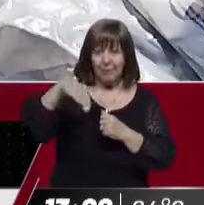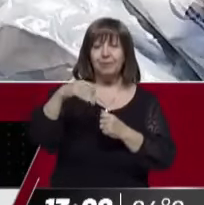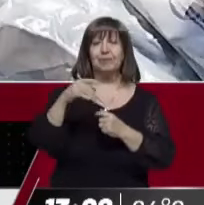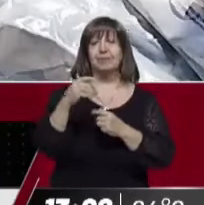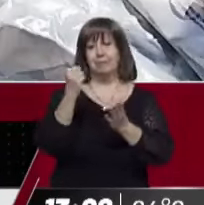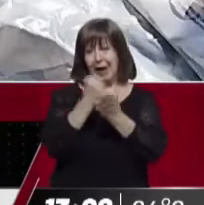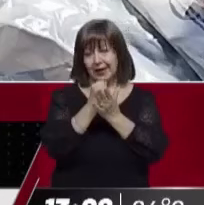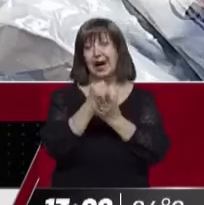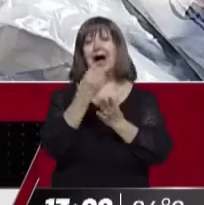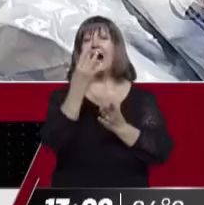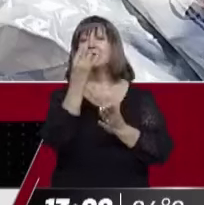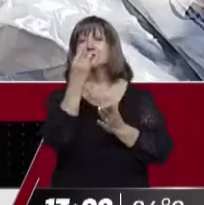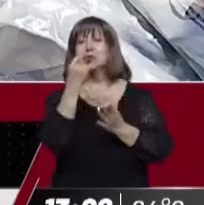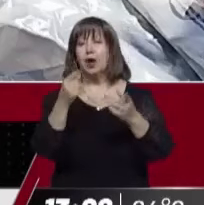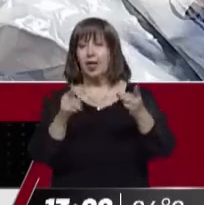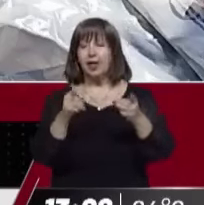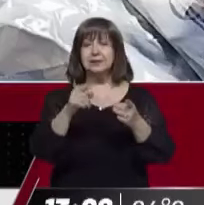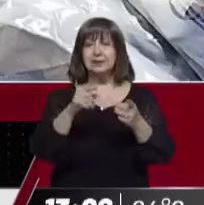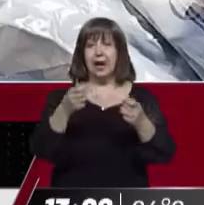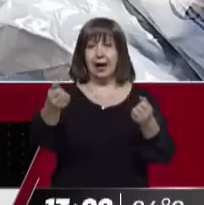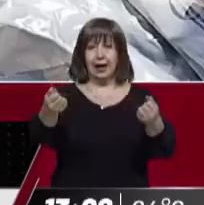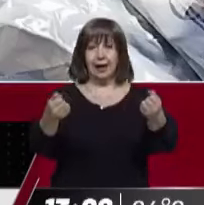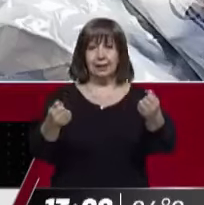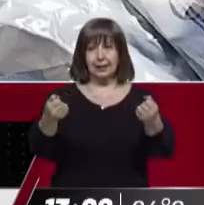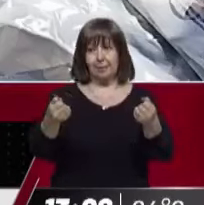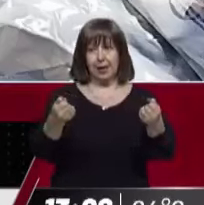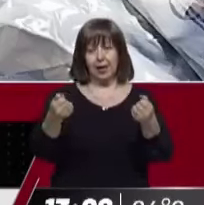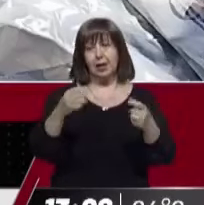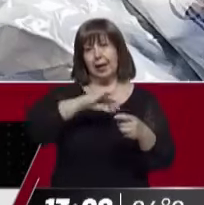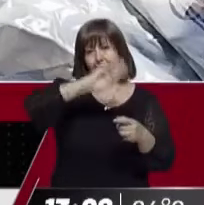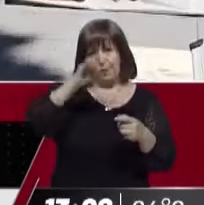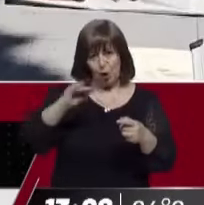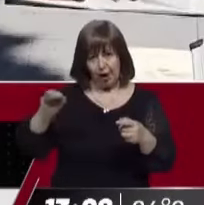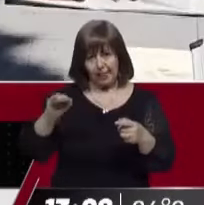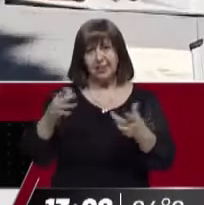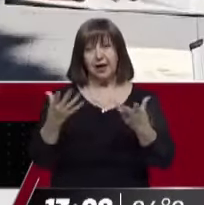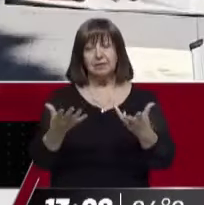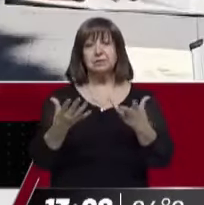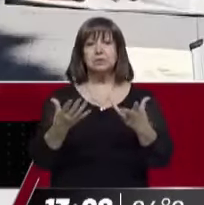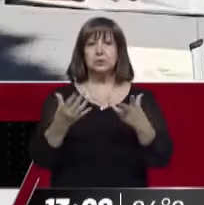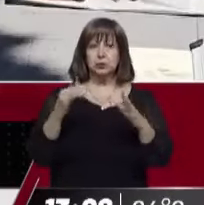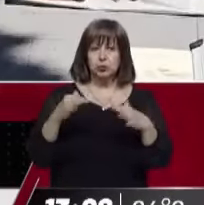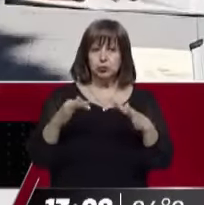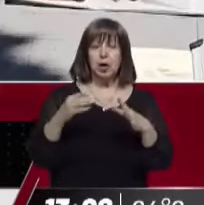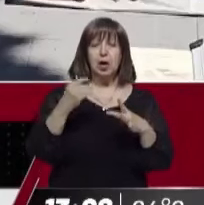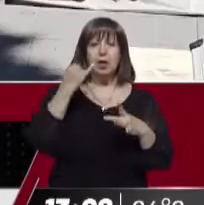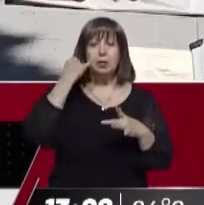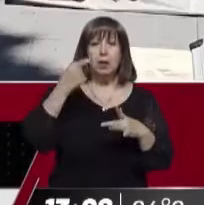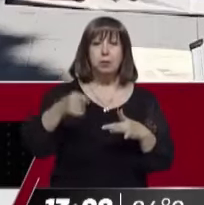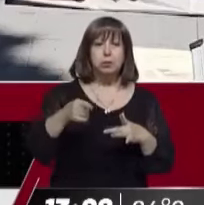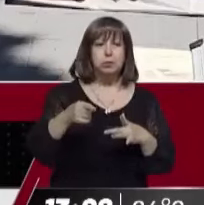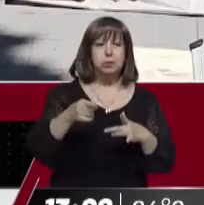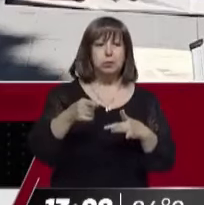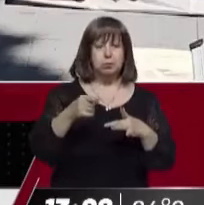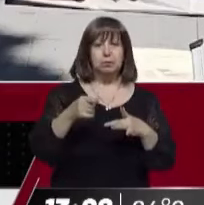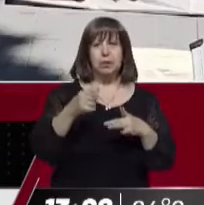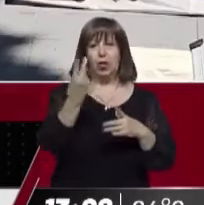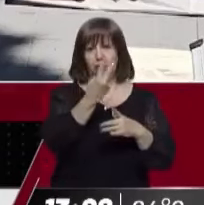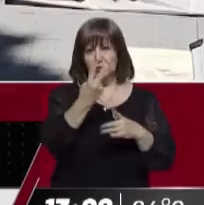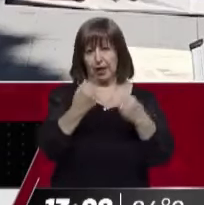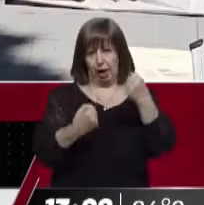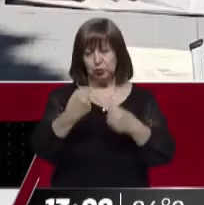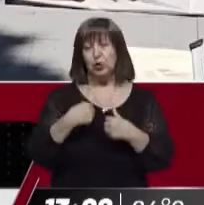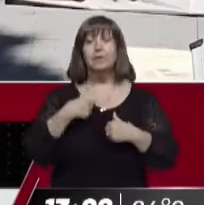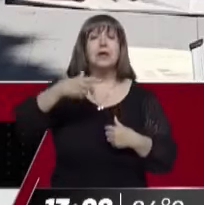pantalla dividida, la fotografía con más precisión. En la mitad de la pantalla vemos la foto de la camioneta que vos señalás. Lo que